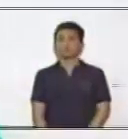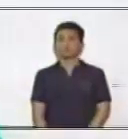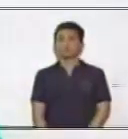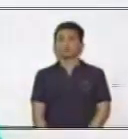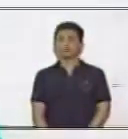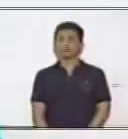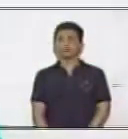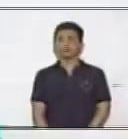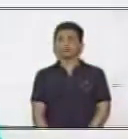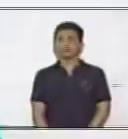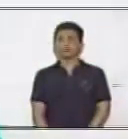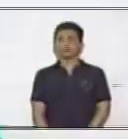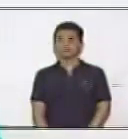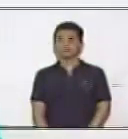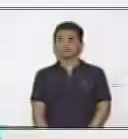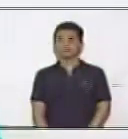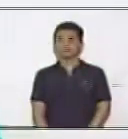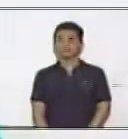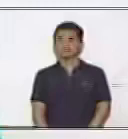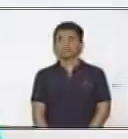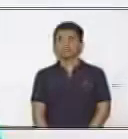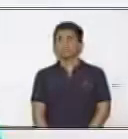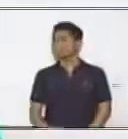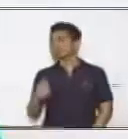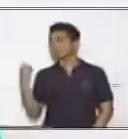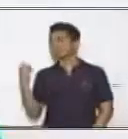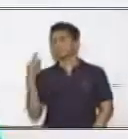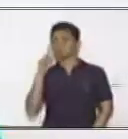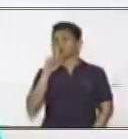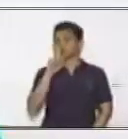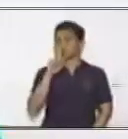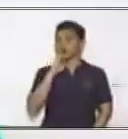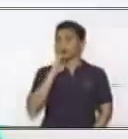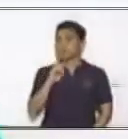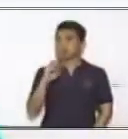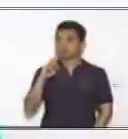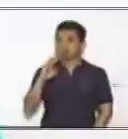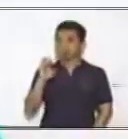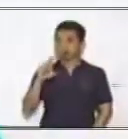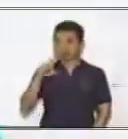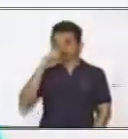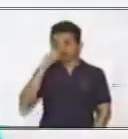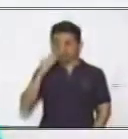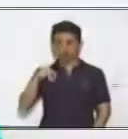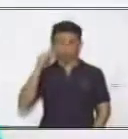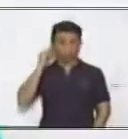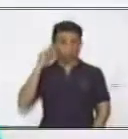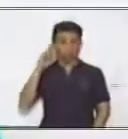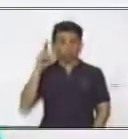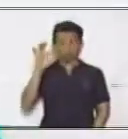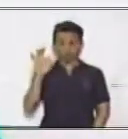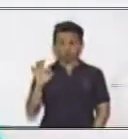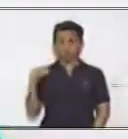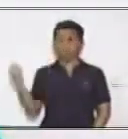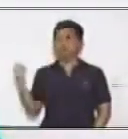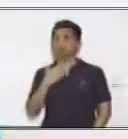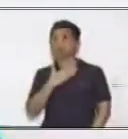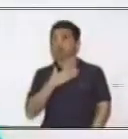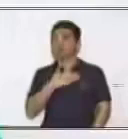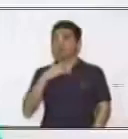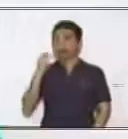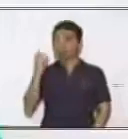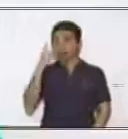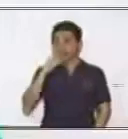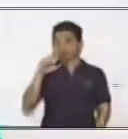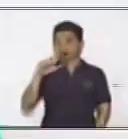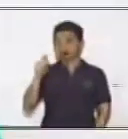Mucho ojo, no he dicho nada de que sea rectángulo, no lo vayan a confundir. Estoy diciendo que es escaleno. Estamos hablando nada